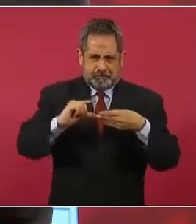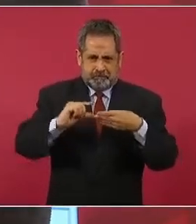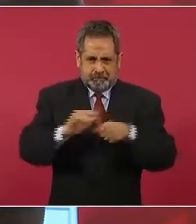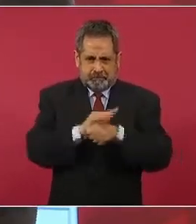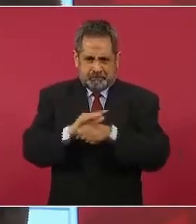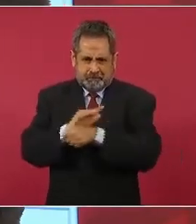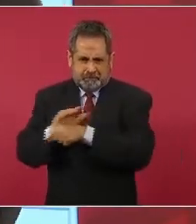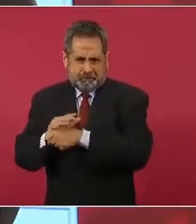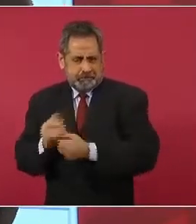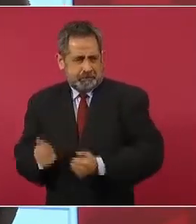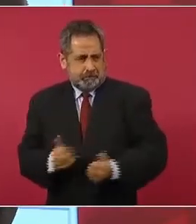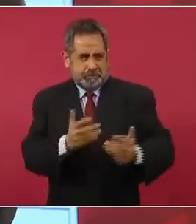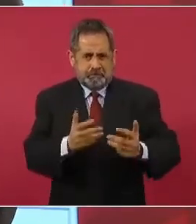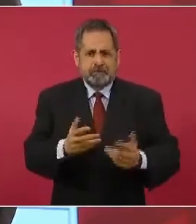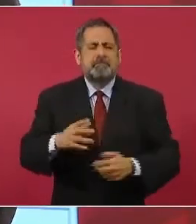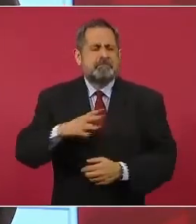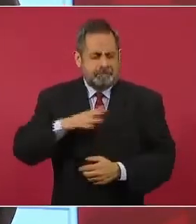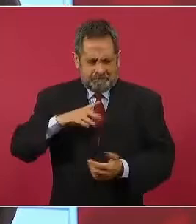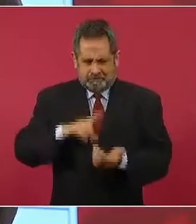en México